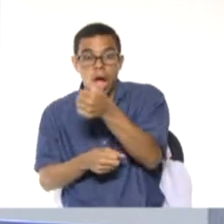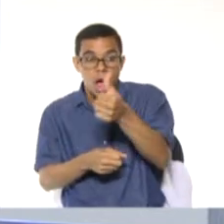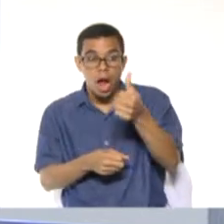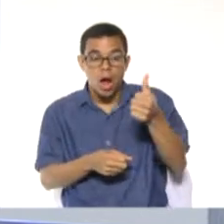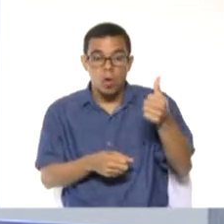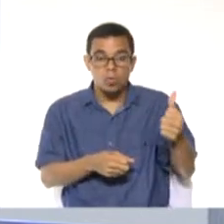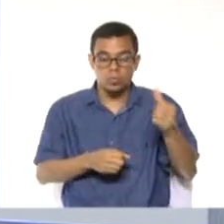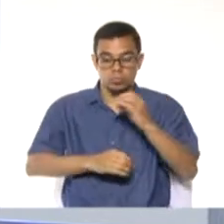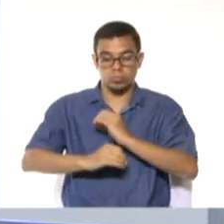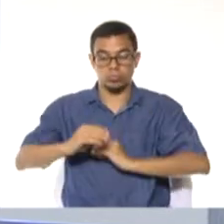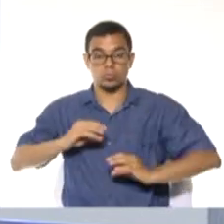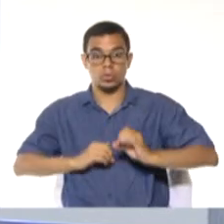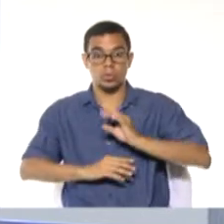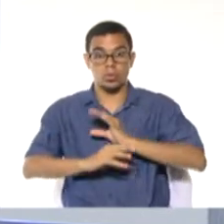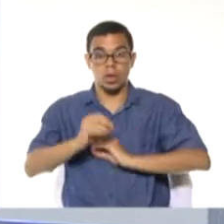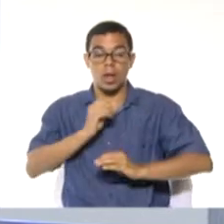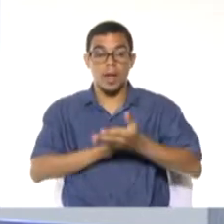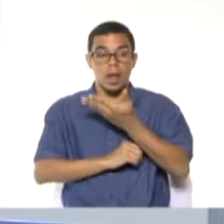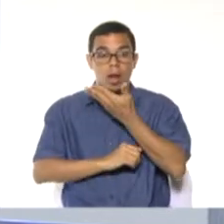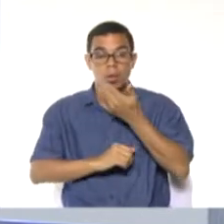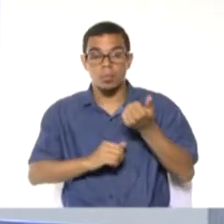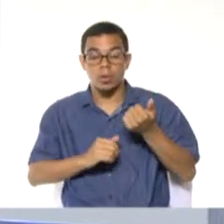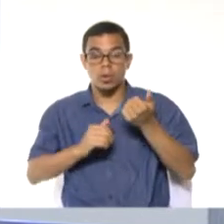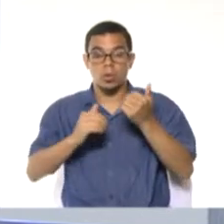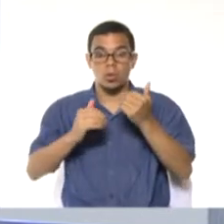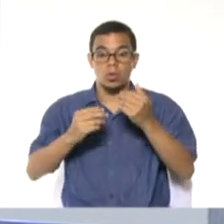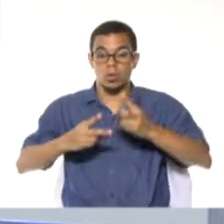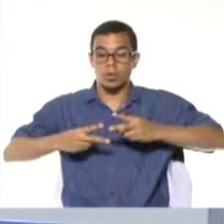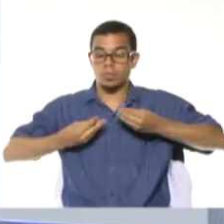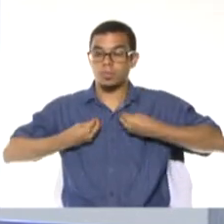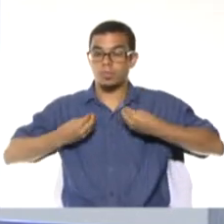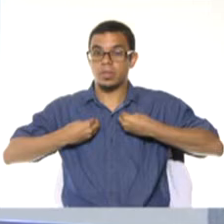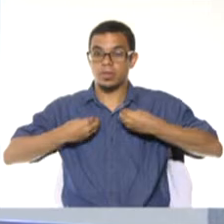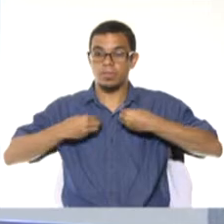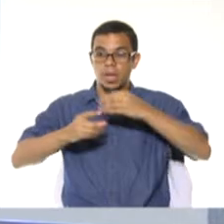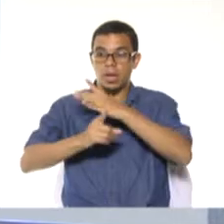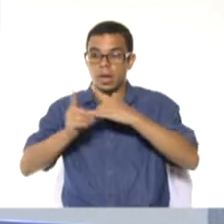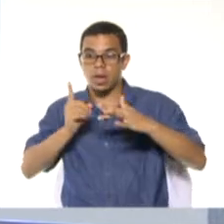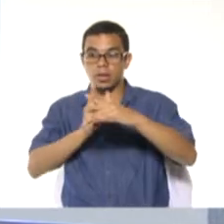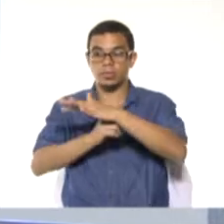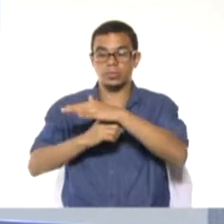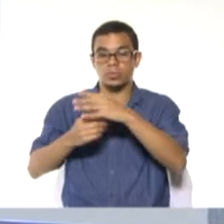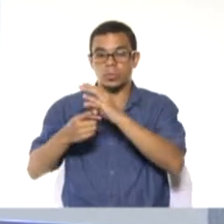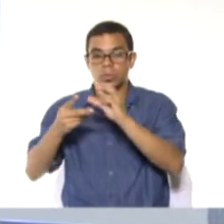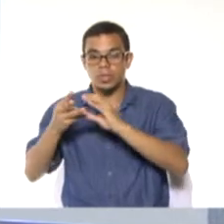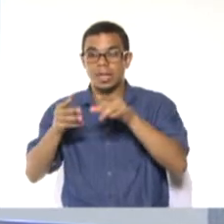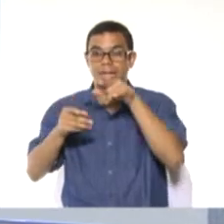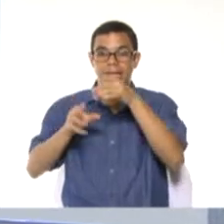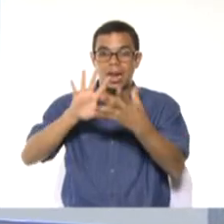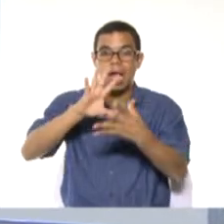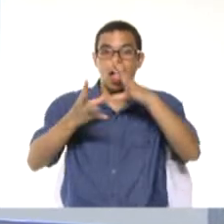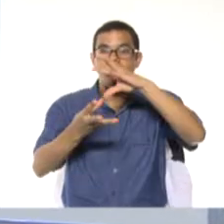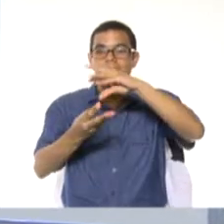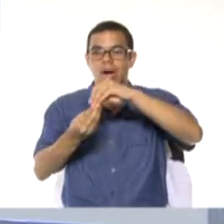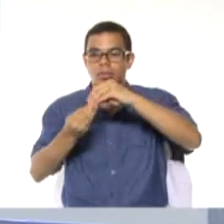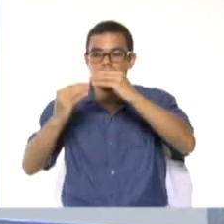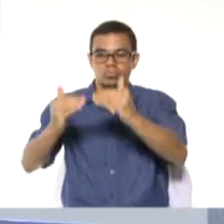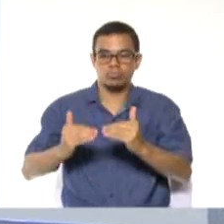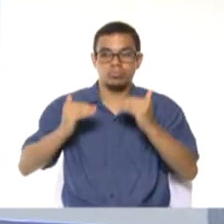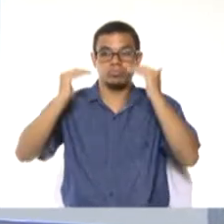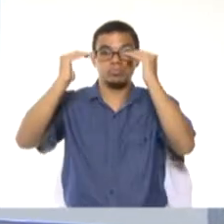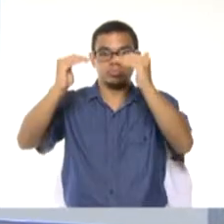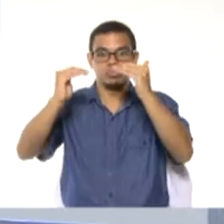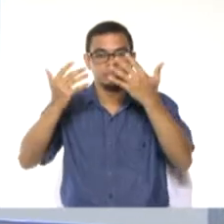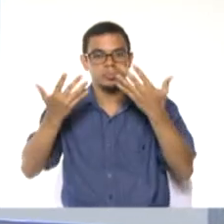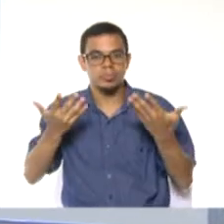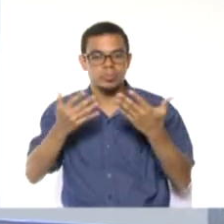organismos, el mejor que sobreviviera a las características del ambiente, era el que iba a adaptarse, iba a sobrevivir.